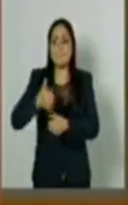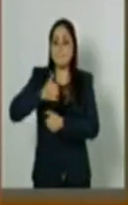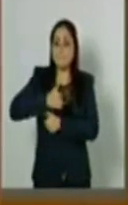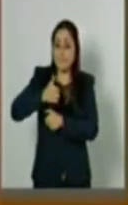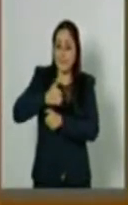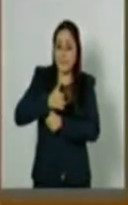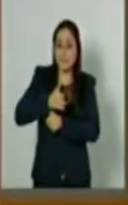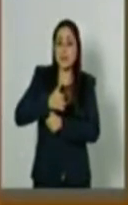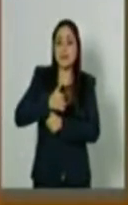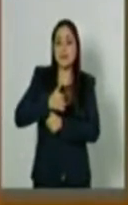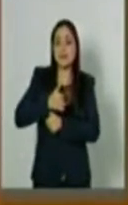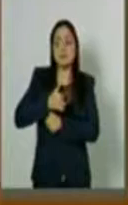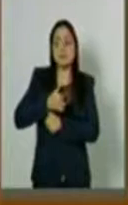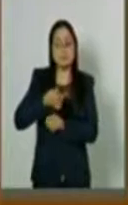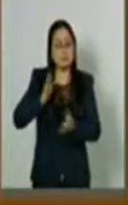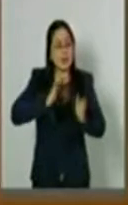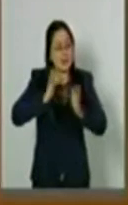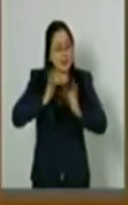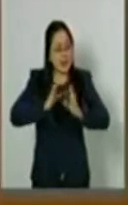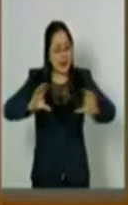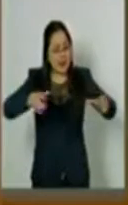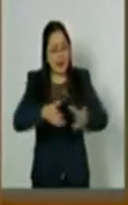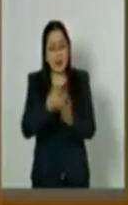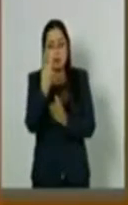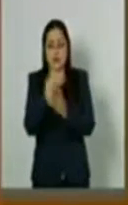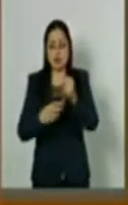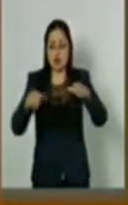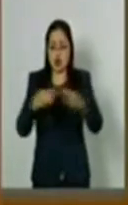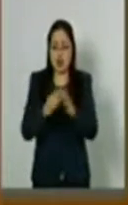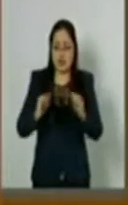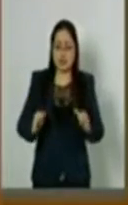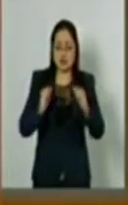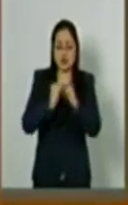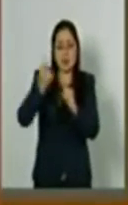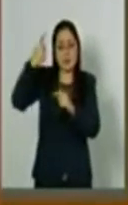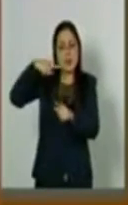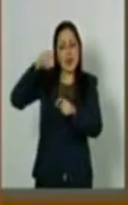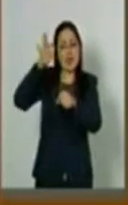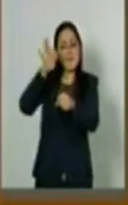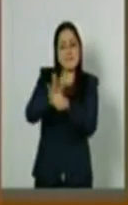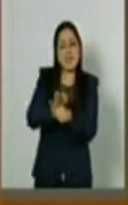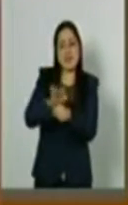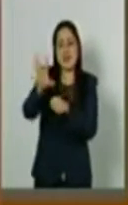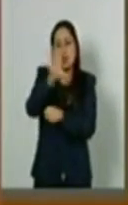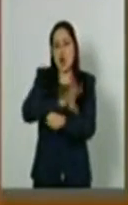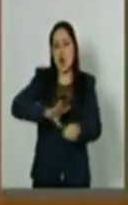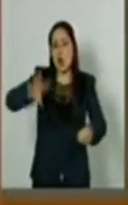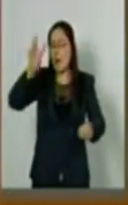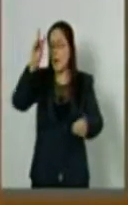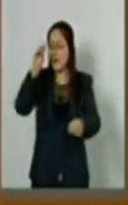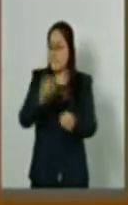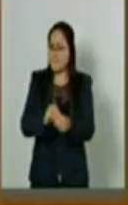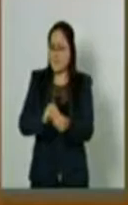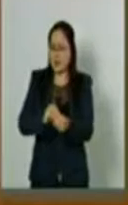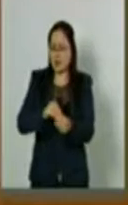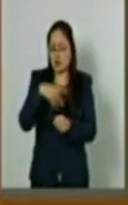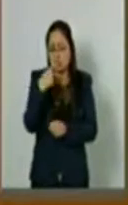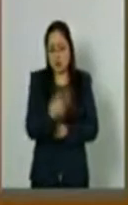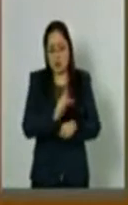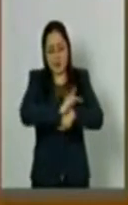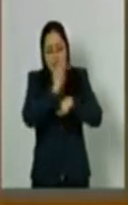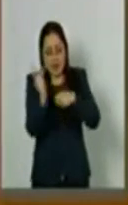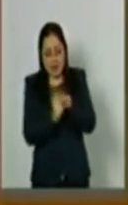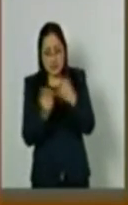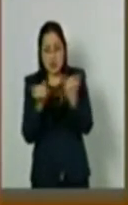Ejército y la Armada Nacionales son instituciones destinadas a defender la integridad e independencia de la